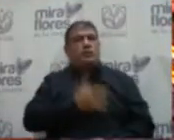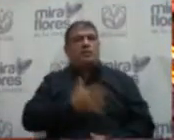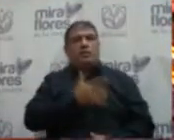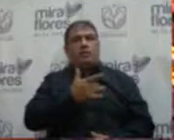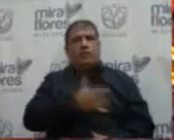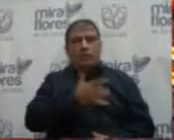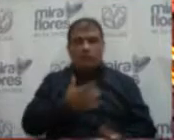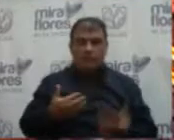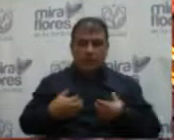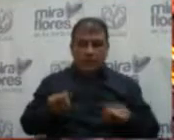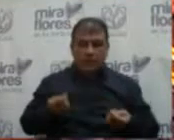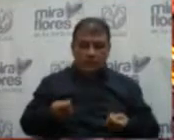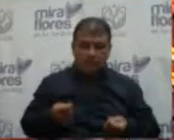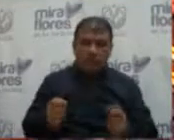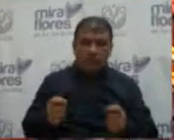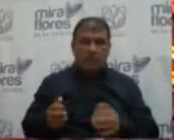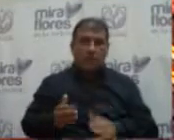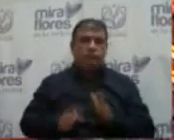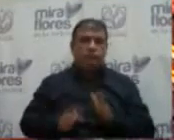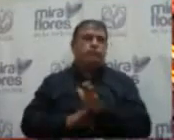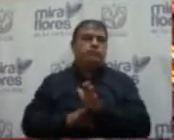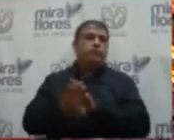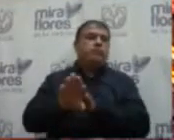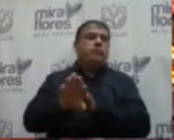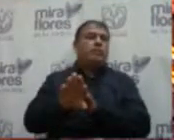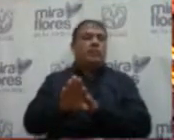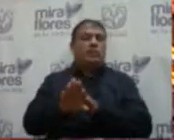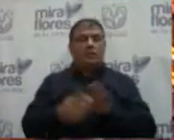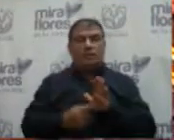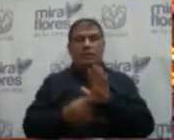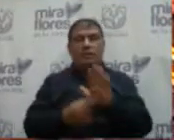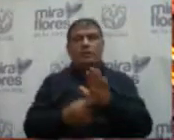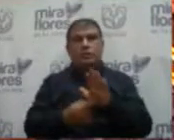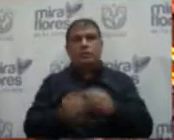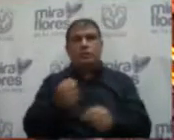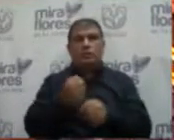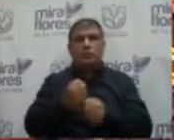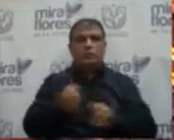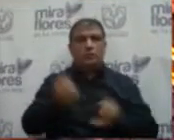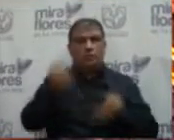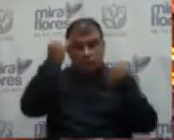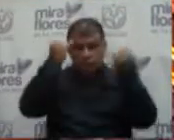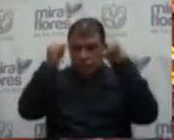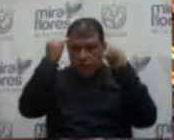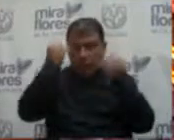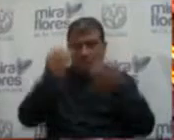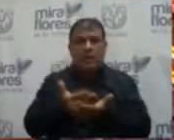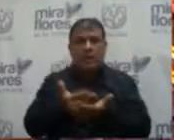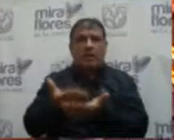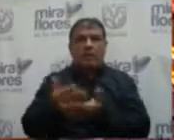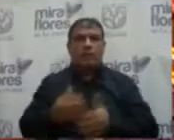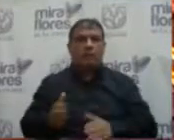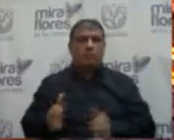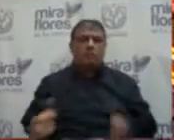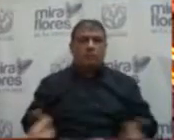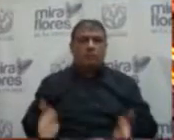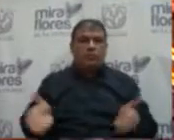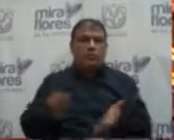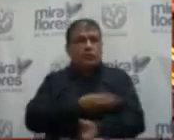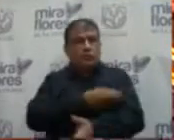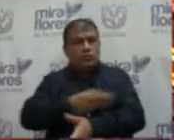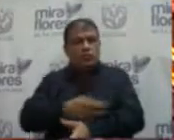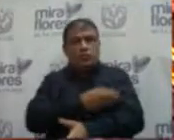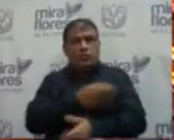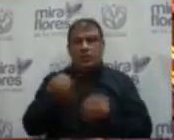que tiene la fuerza para salir adelante y que lo demuestra con su creatividad, su emprendimiento, su música,